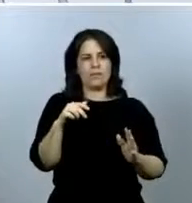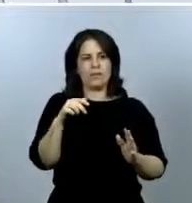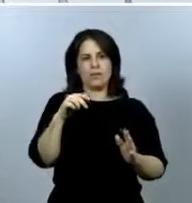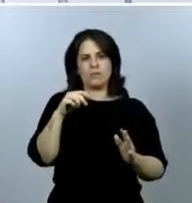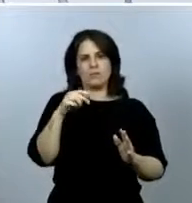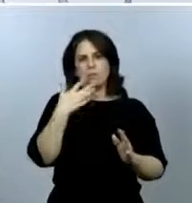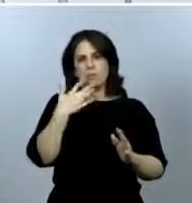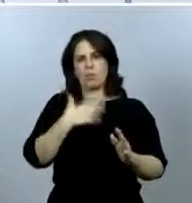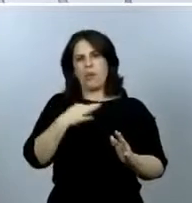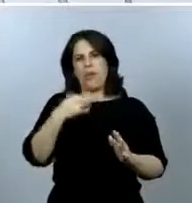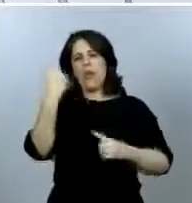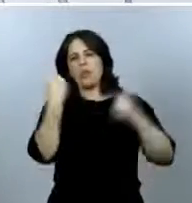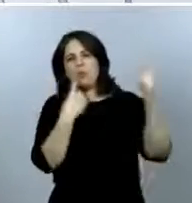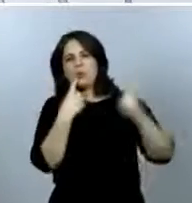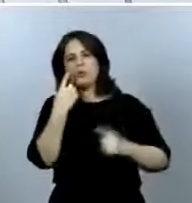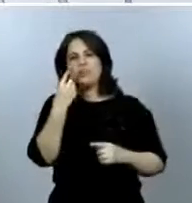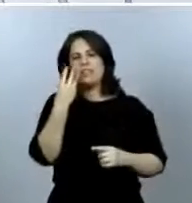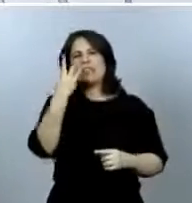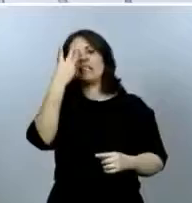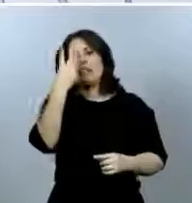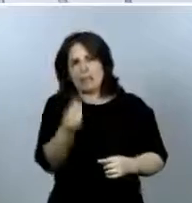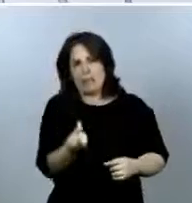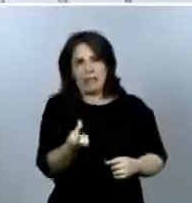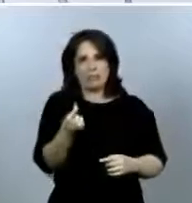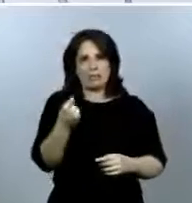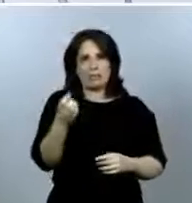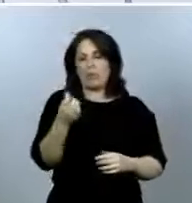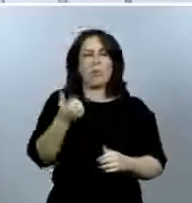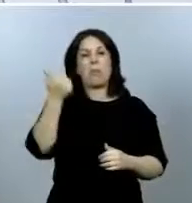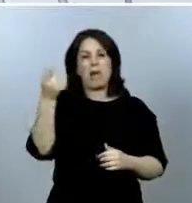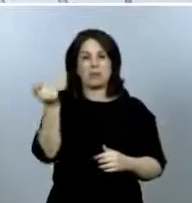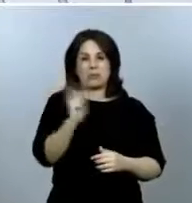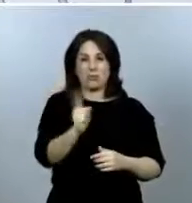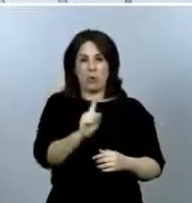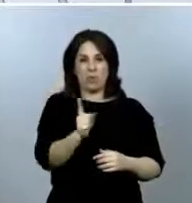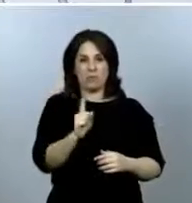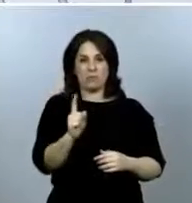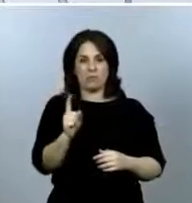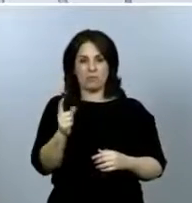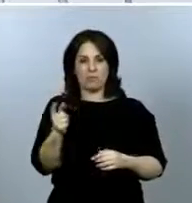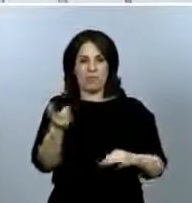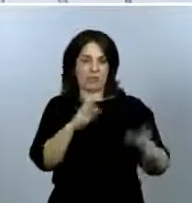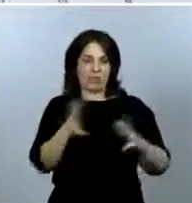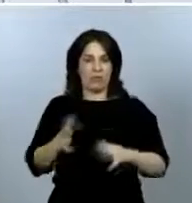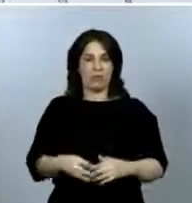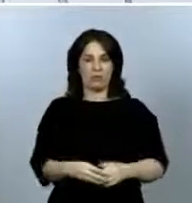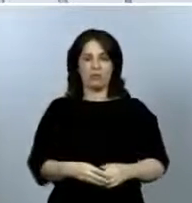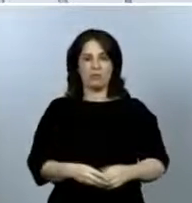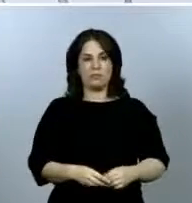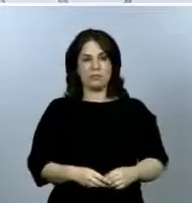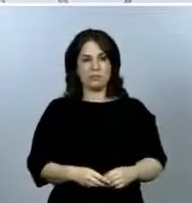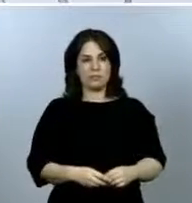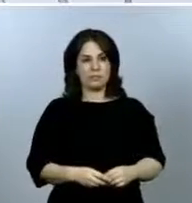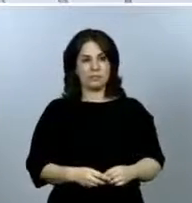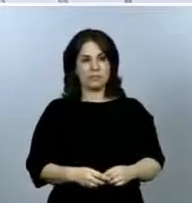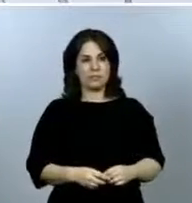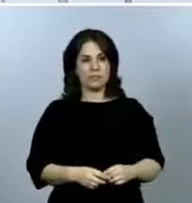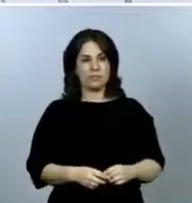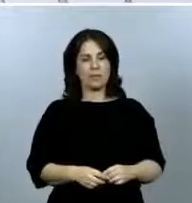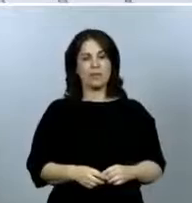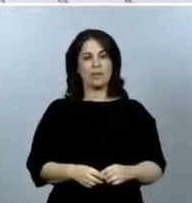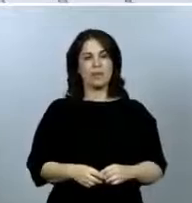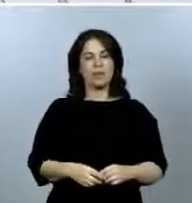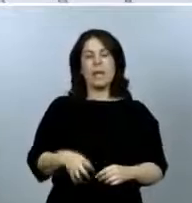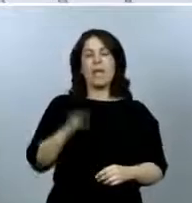ellos pero no mucho más de esos 24 48 horas tres días como mucho pero lo cierto es que algunos